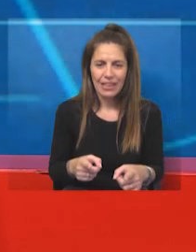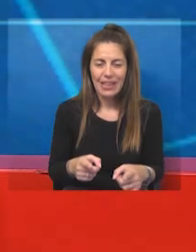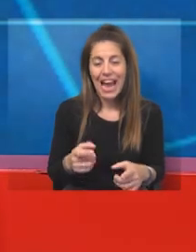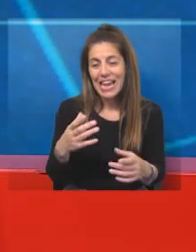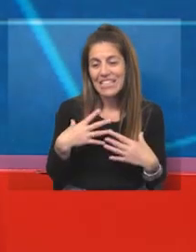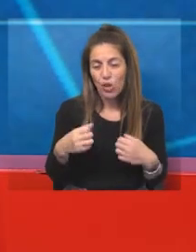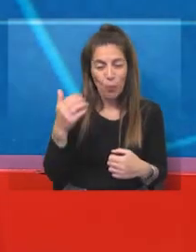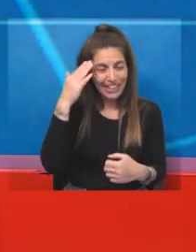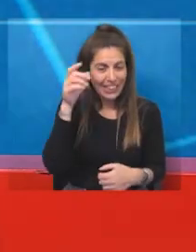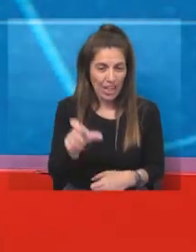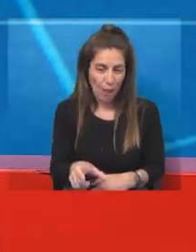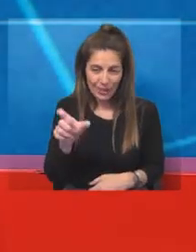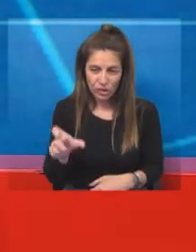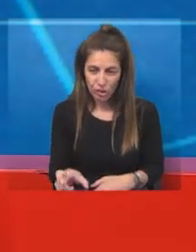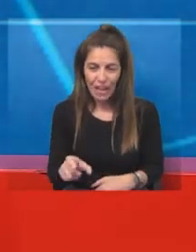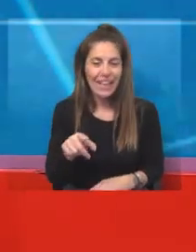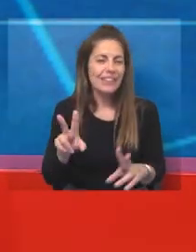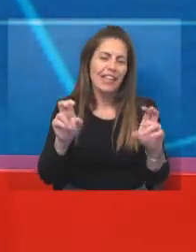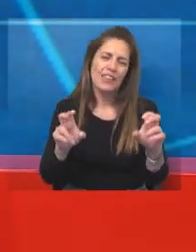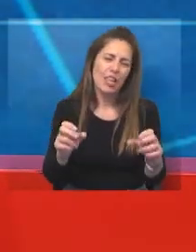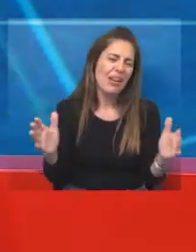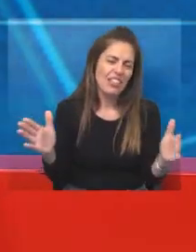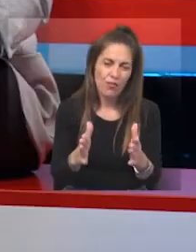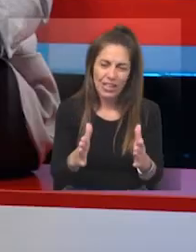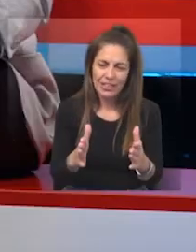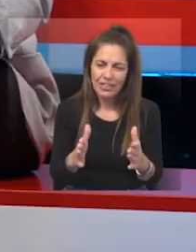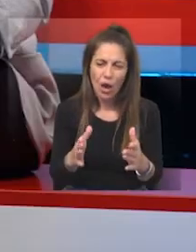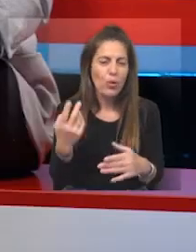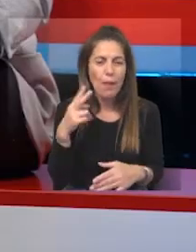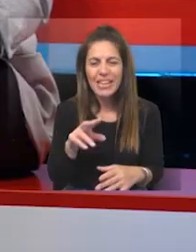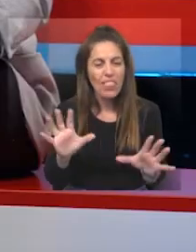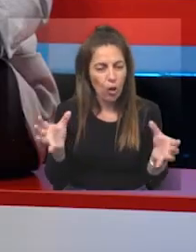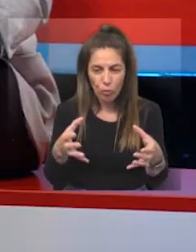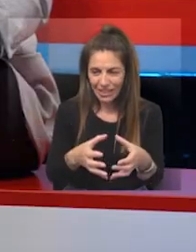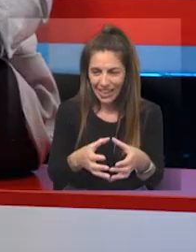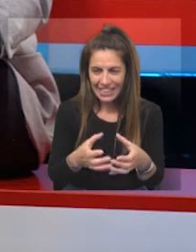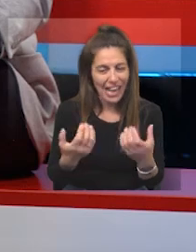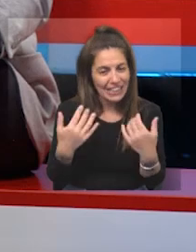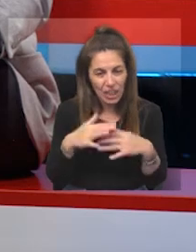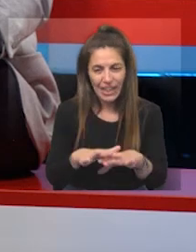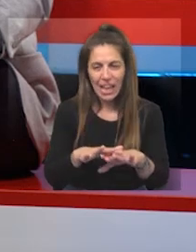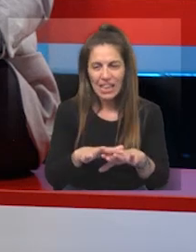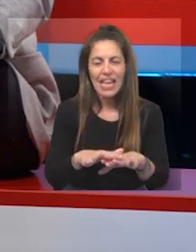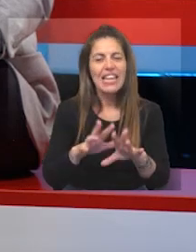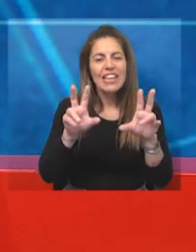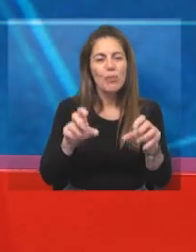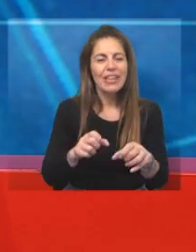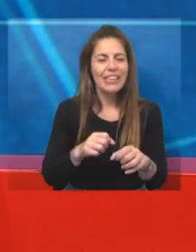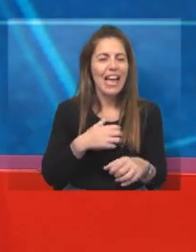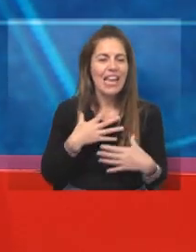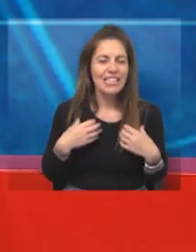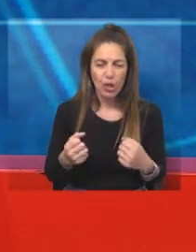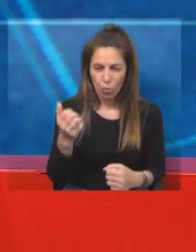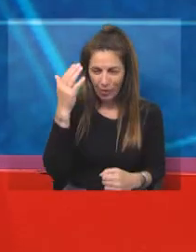mental de las personas este tema se enfrenta con una mirada comunitaria integral de la temática de la Salud Mental